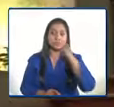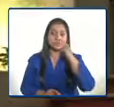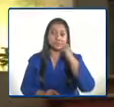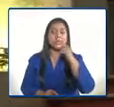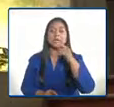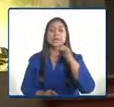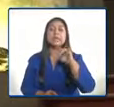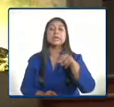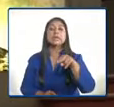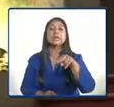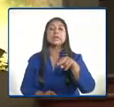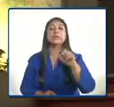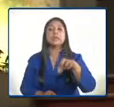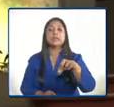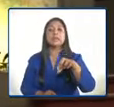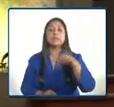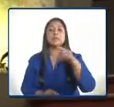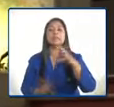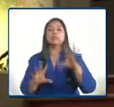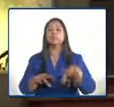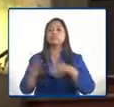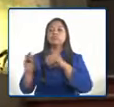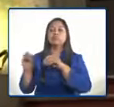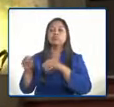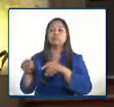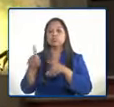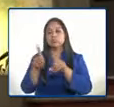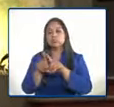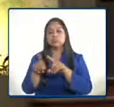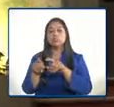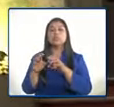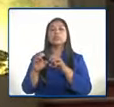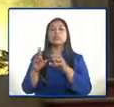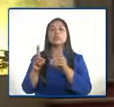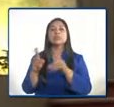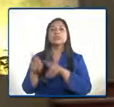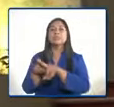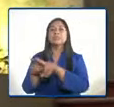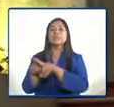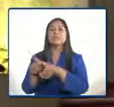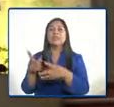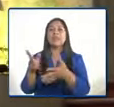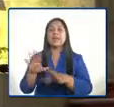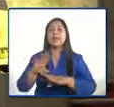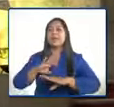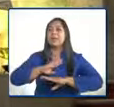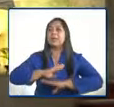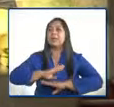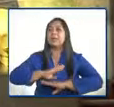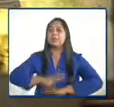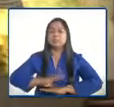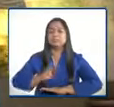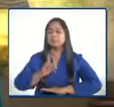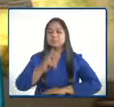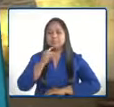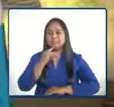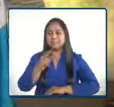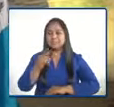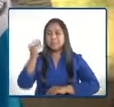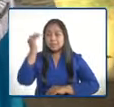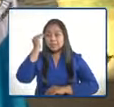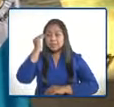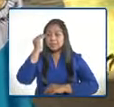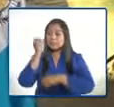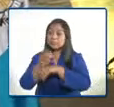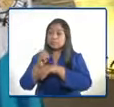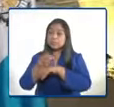programas que tenemos a una educación por competencias. Ya no es suficiente generar conocimiento en el servidor público, tenemos